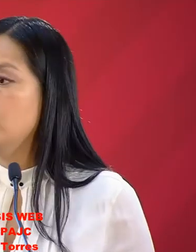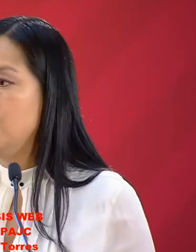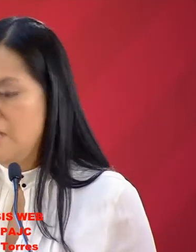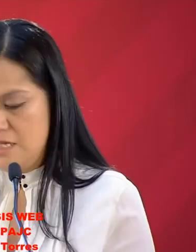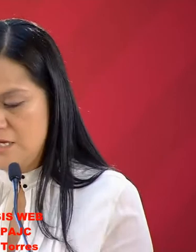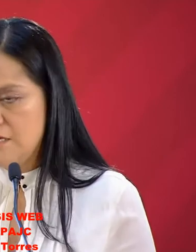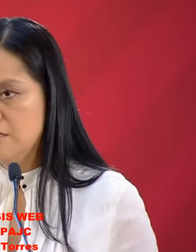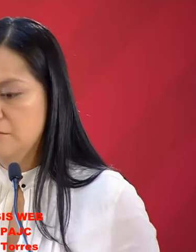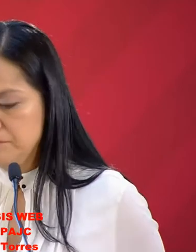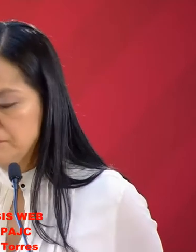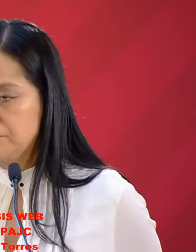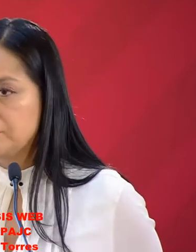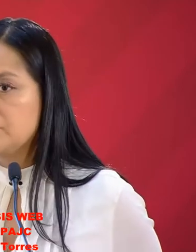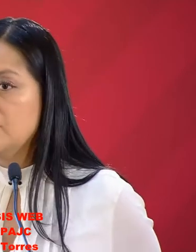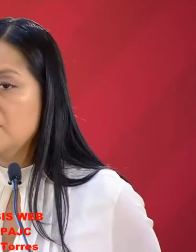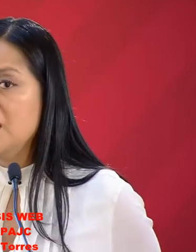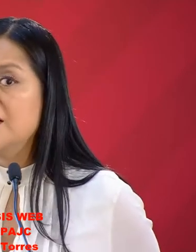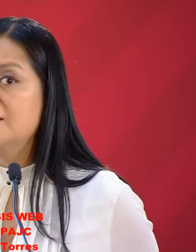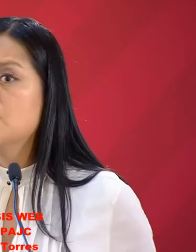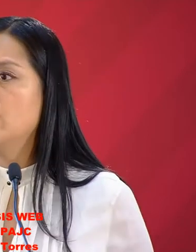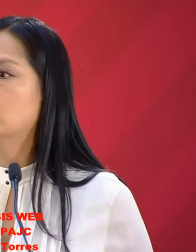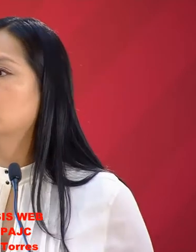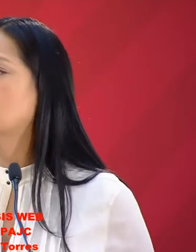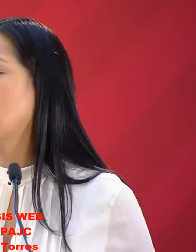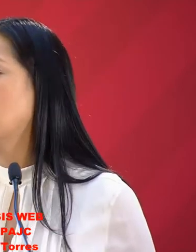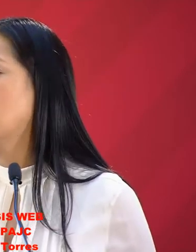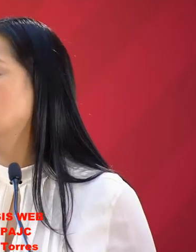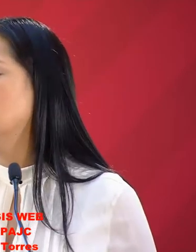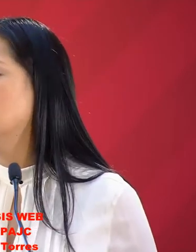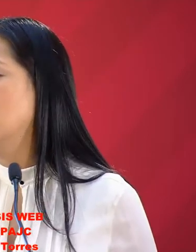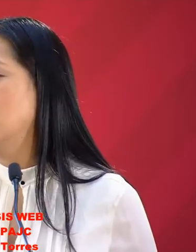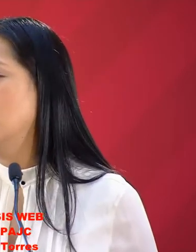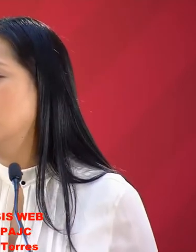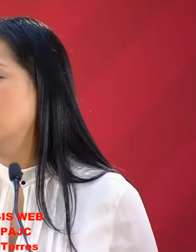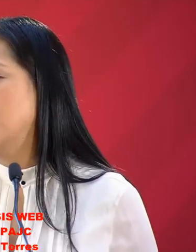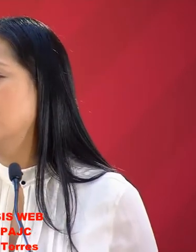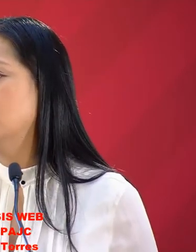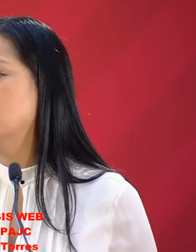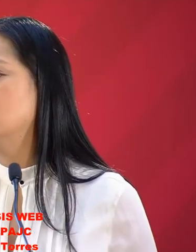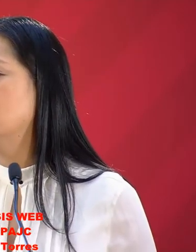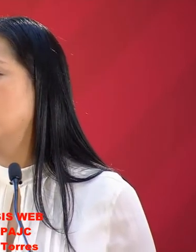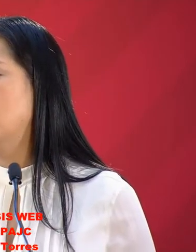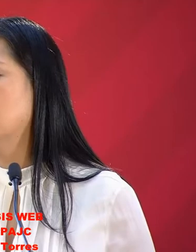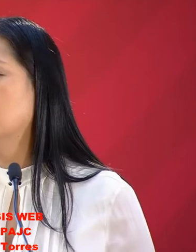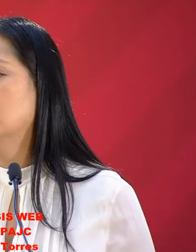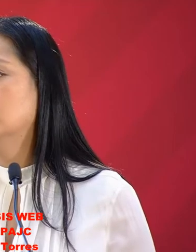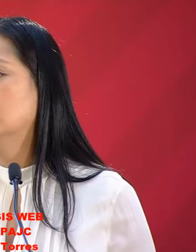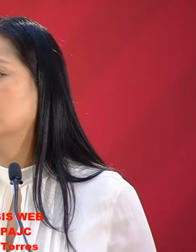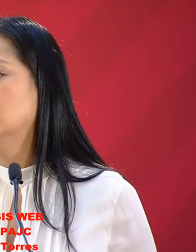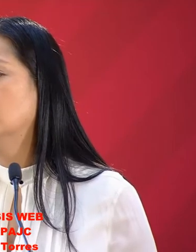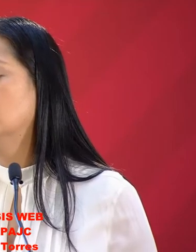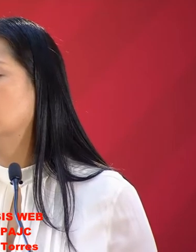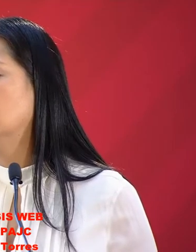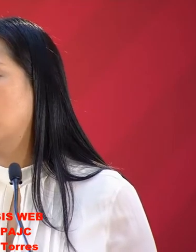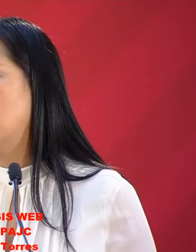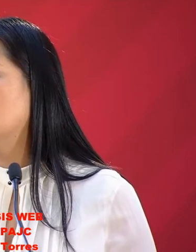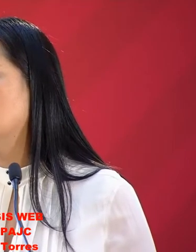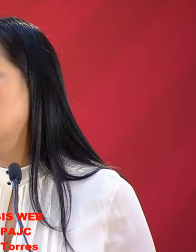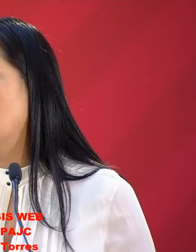derivado de este momento, la gente nos ha hecho llegar